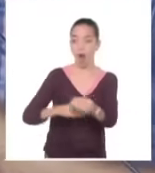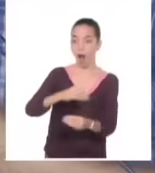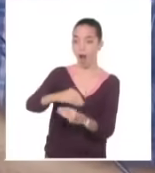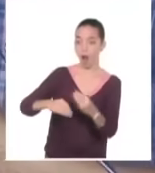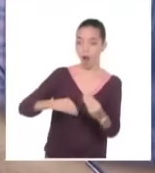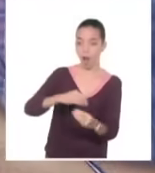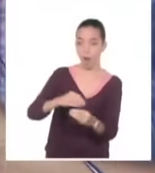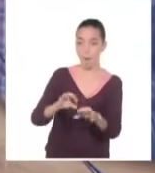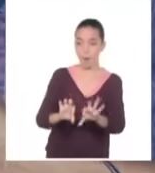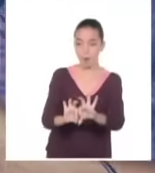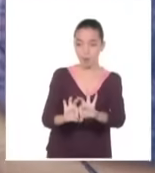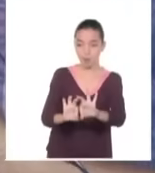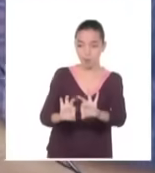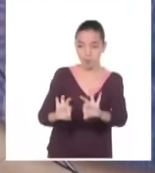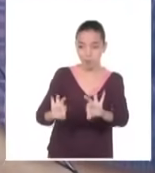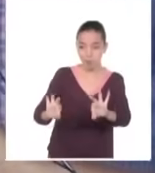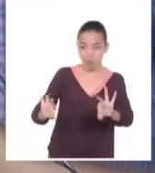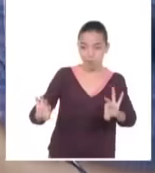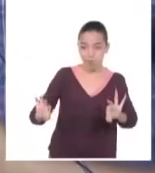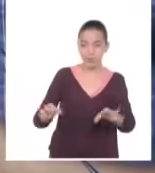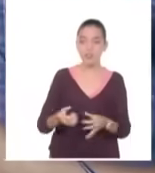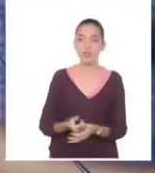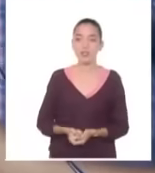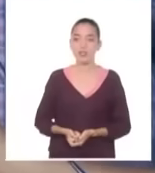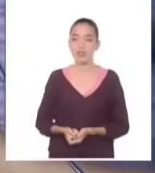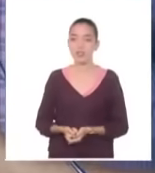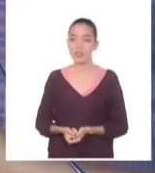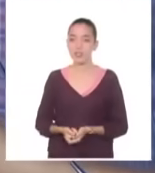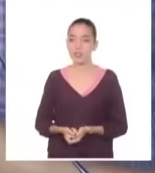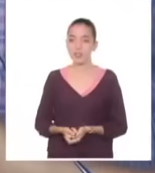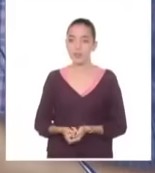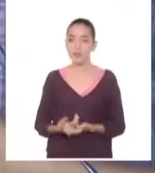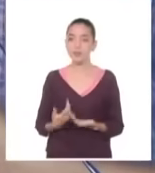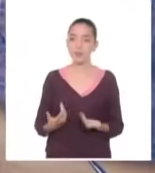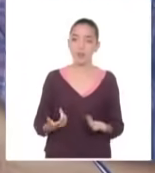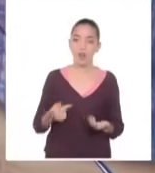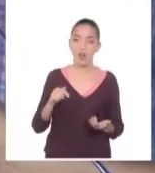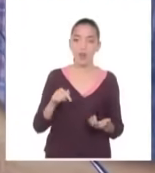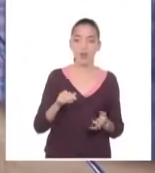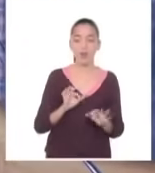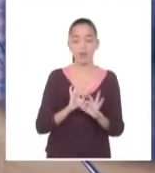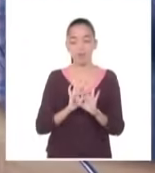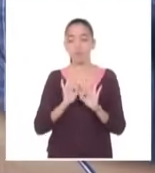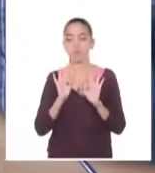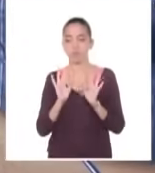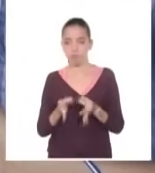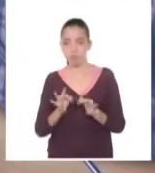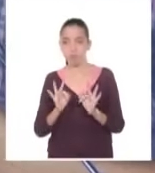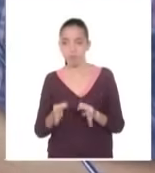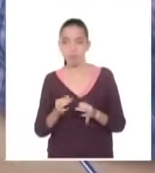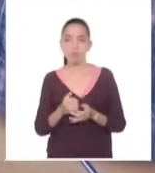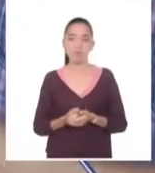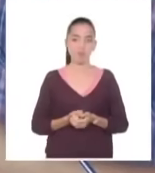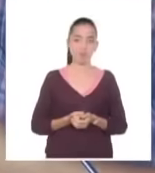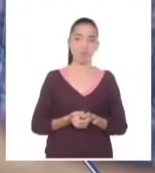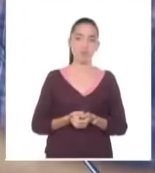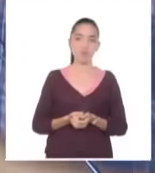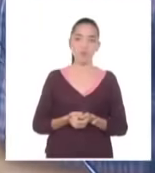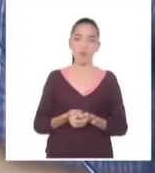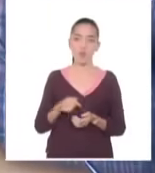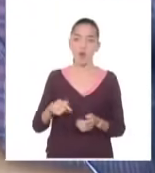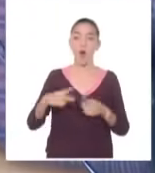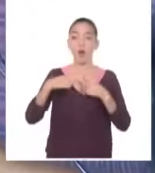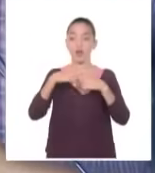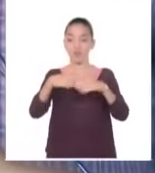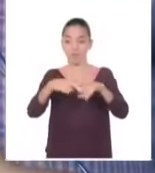componentes eléctricos, automáticos también, y se está yendo al seguro. Ahora, toca el mantenimiento. Por ejemplo, ahora mismo estuvimos